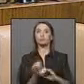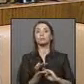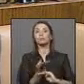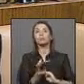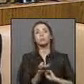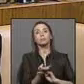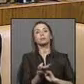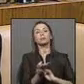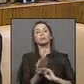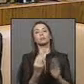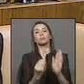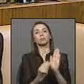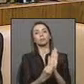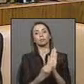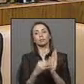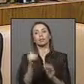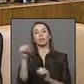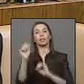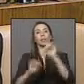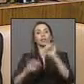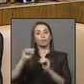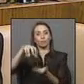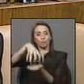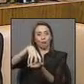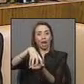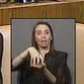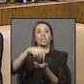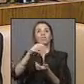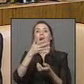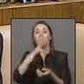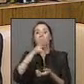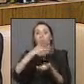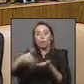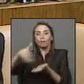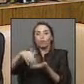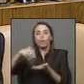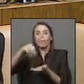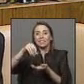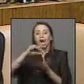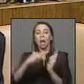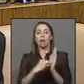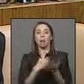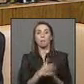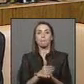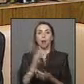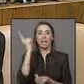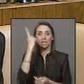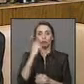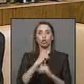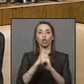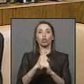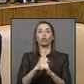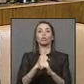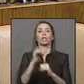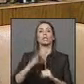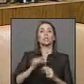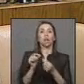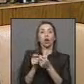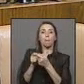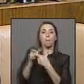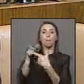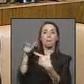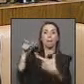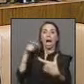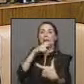incluir las plantas desaladoras, no solamente dentro del Plan Nacional contra la Desertificación y la Sequía,